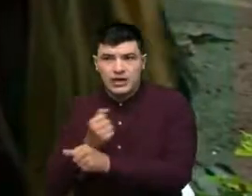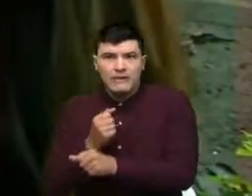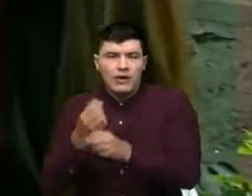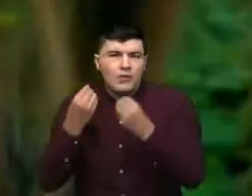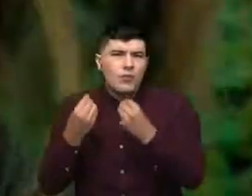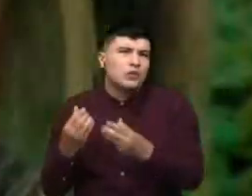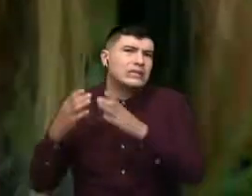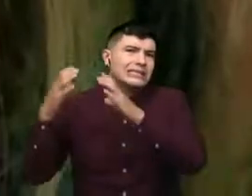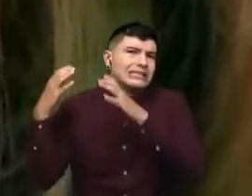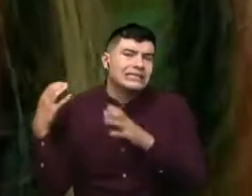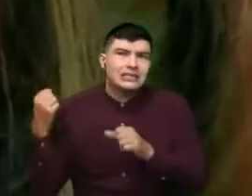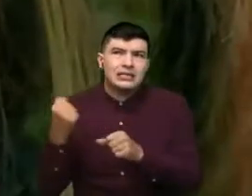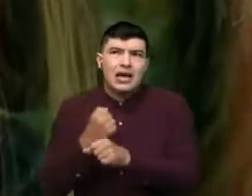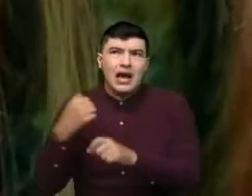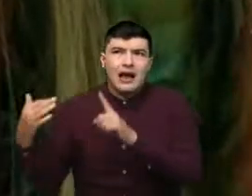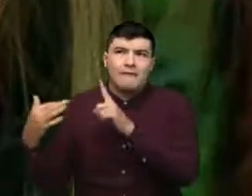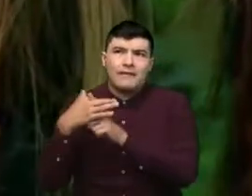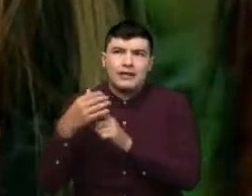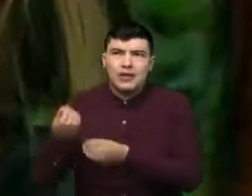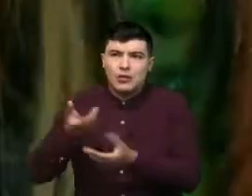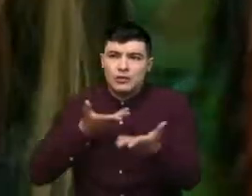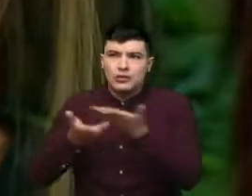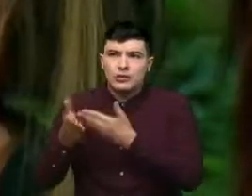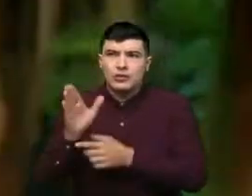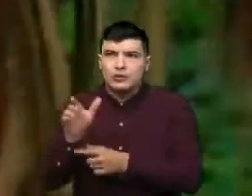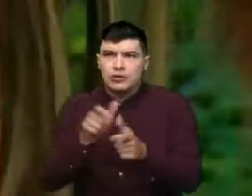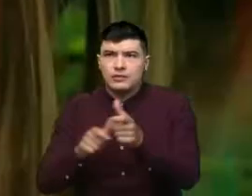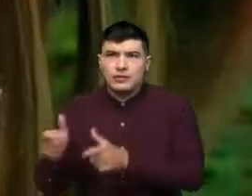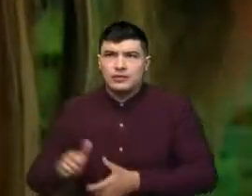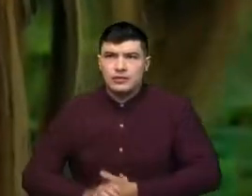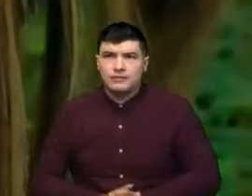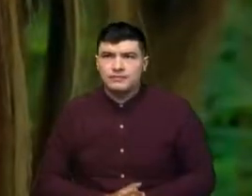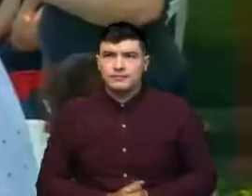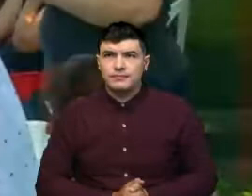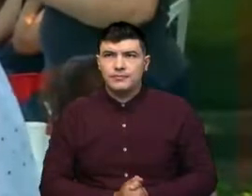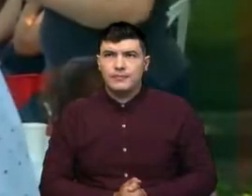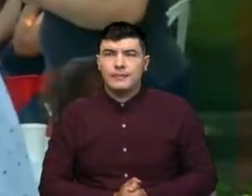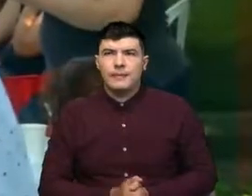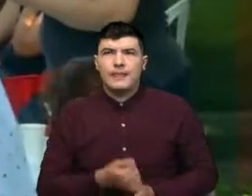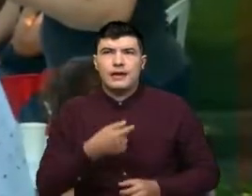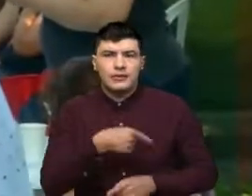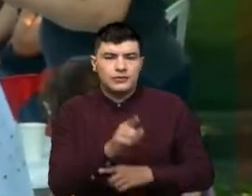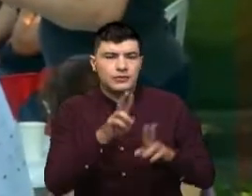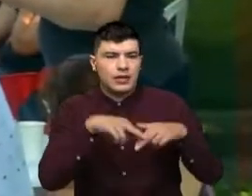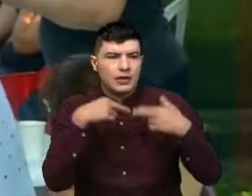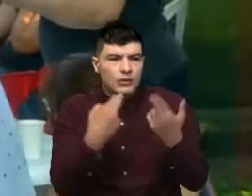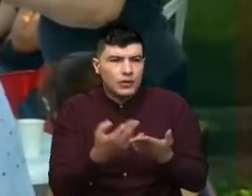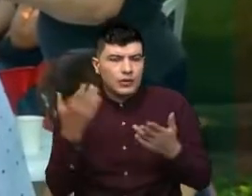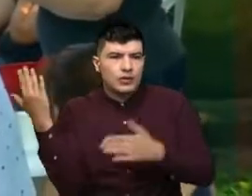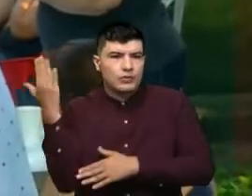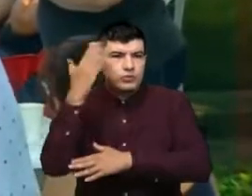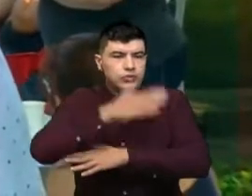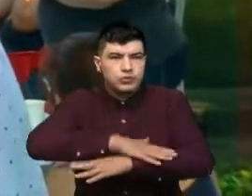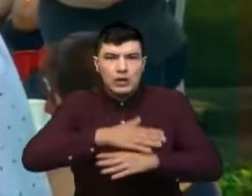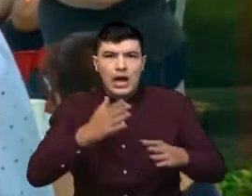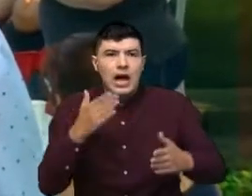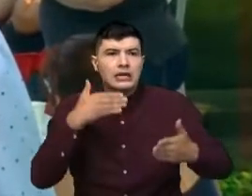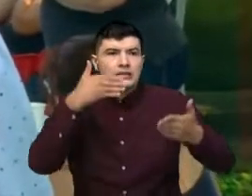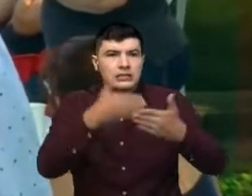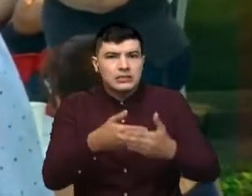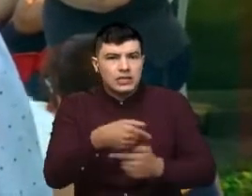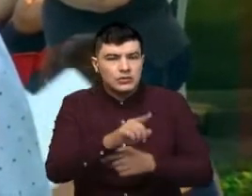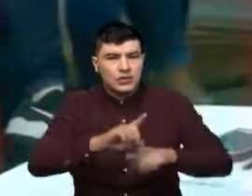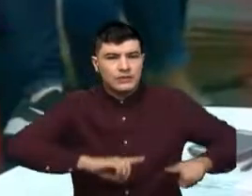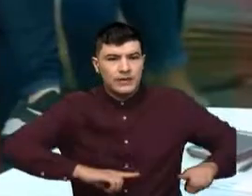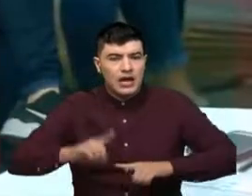que deterioran las condiciones de los funcionarios es una asamblea permanente indefinida hasta que ya la administración nos cumpla lo que